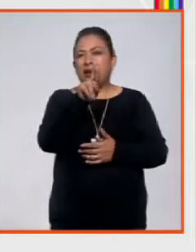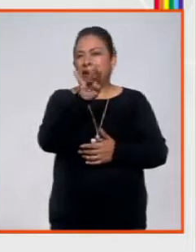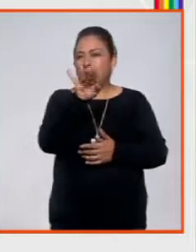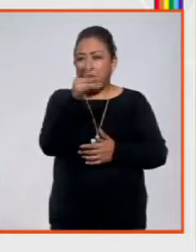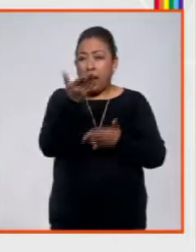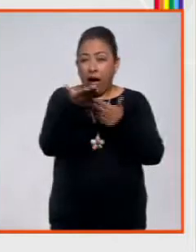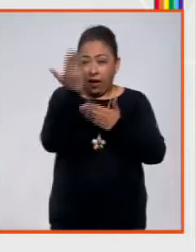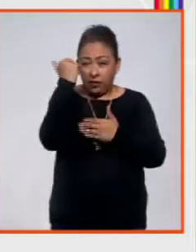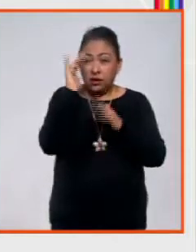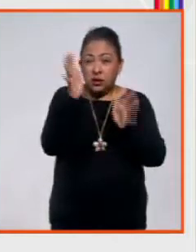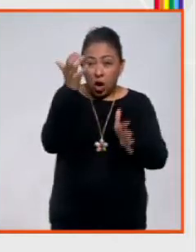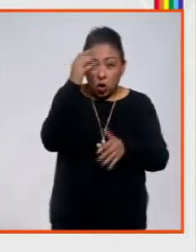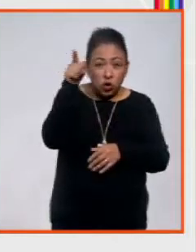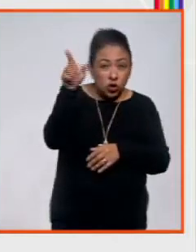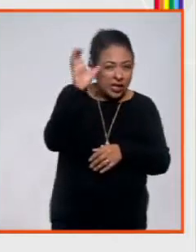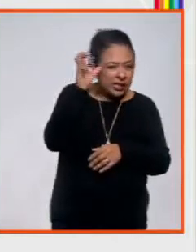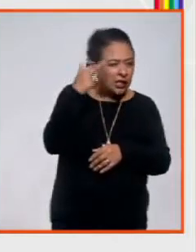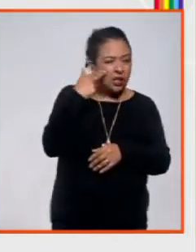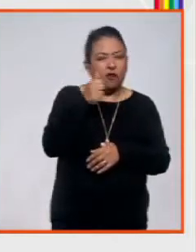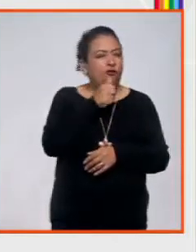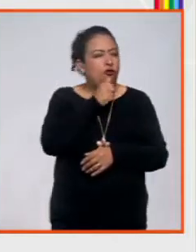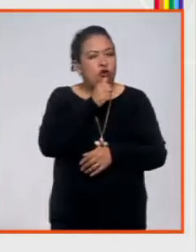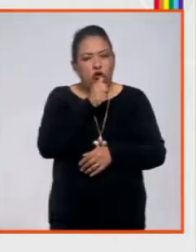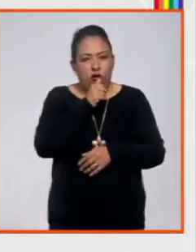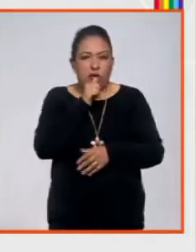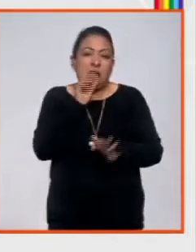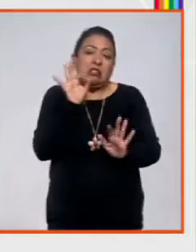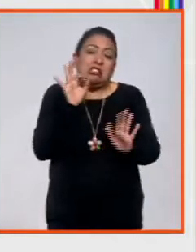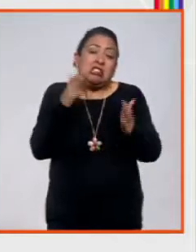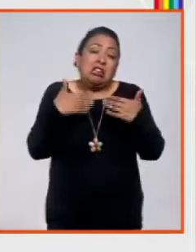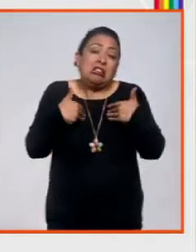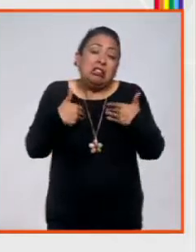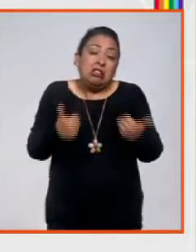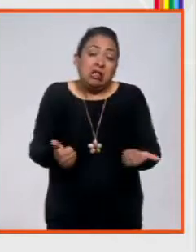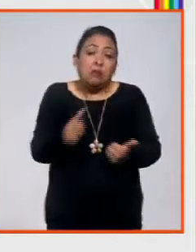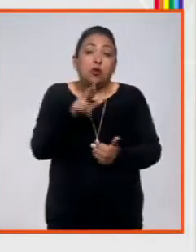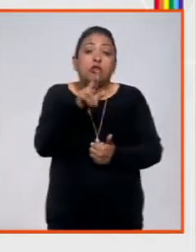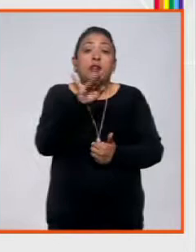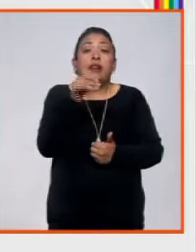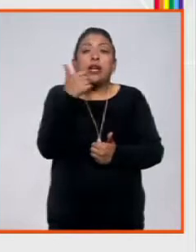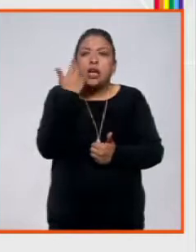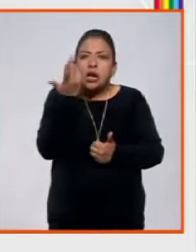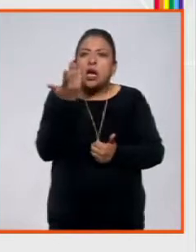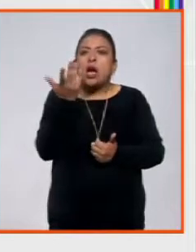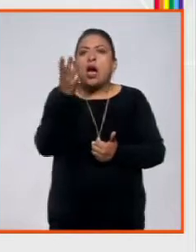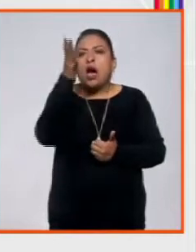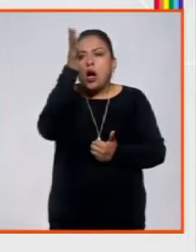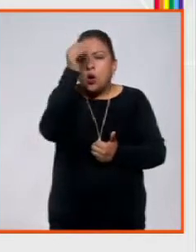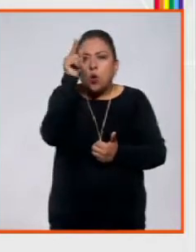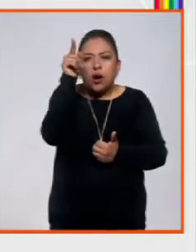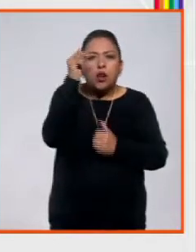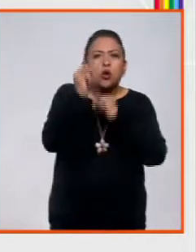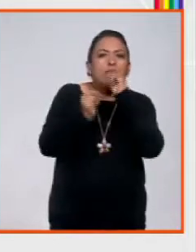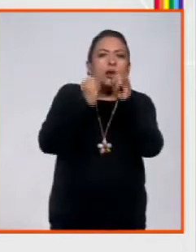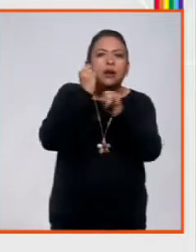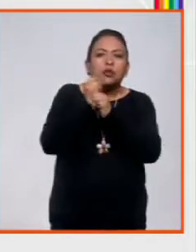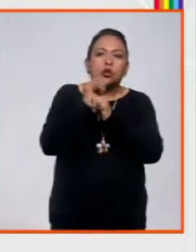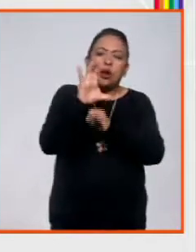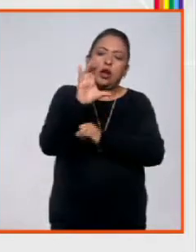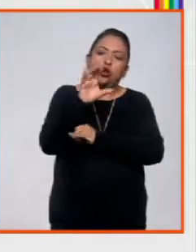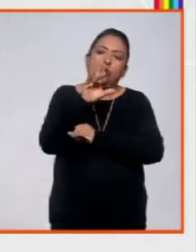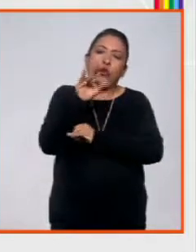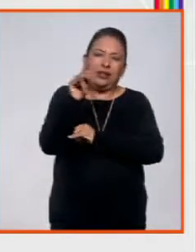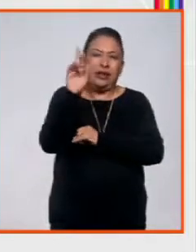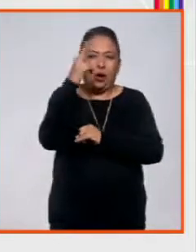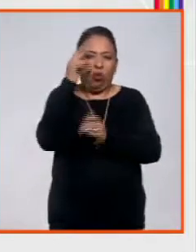chinales en esa época más bien es cierto lo que lo que podemos entender es que diego rivero intentaban reconciliarse con el movimiento comunista internacional recordemos